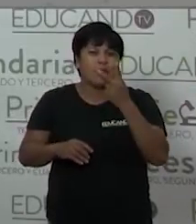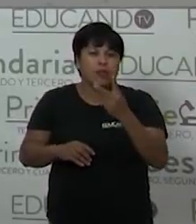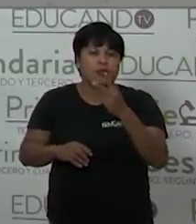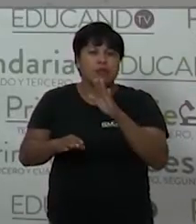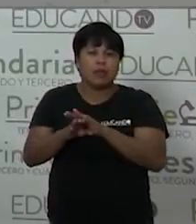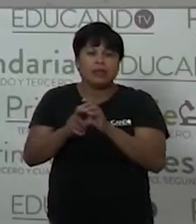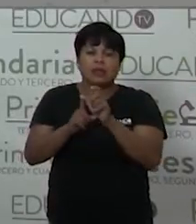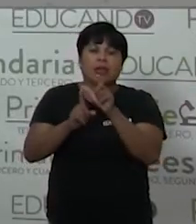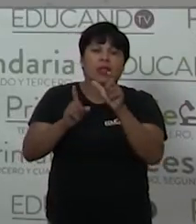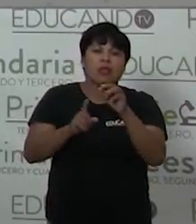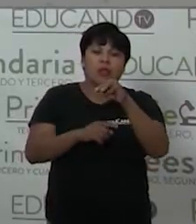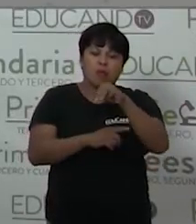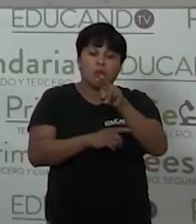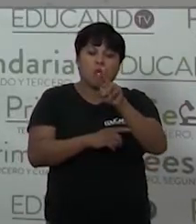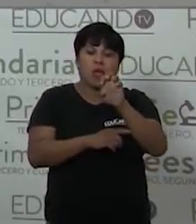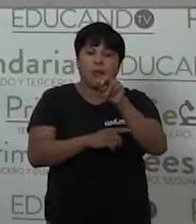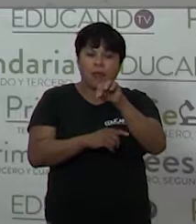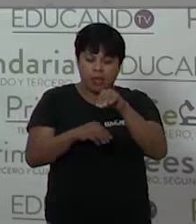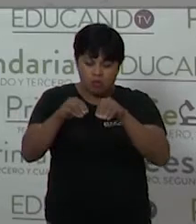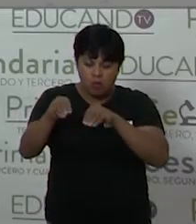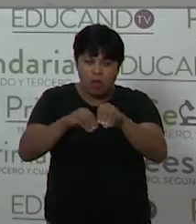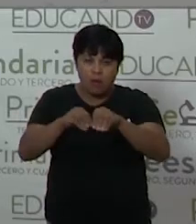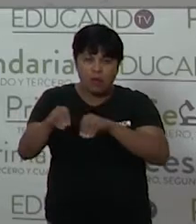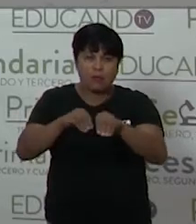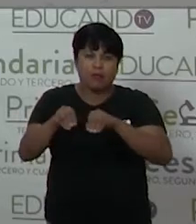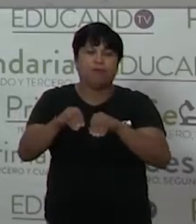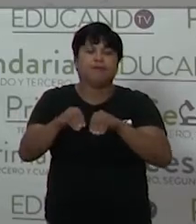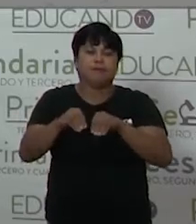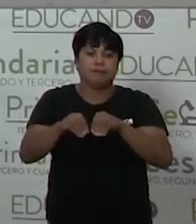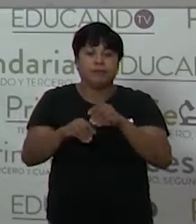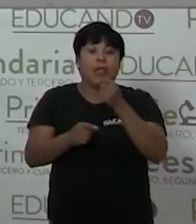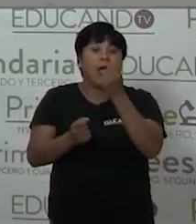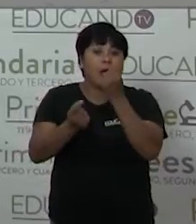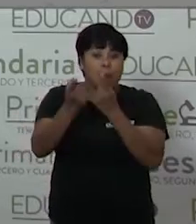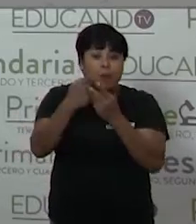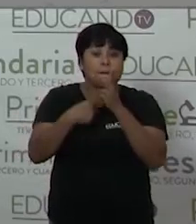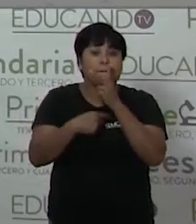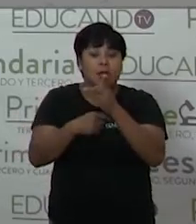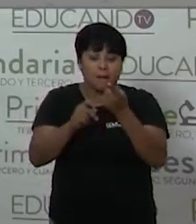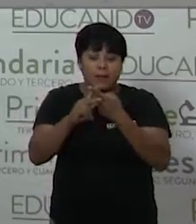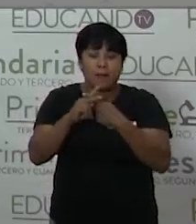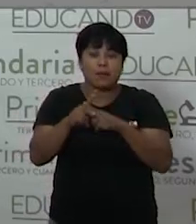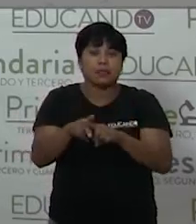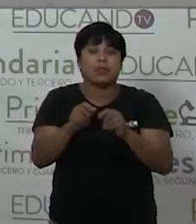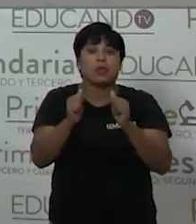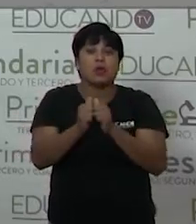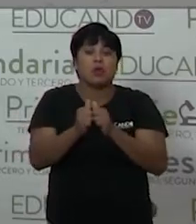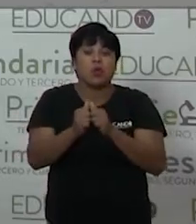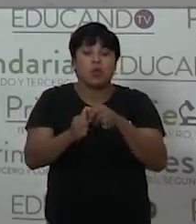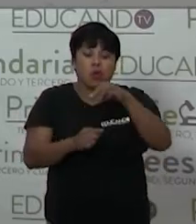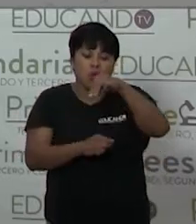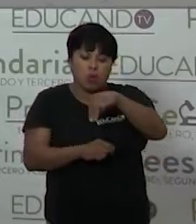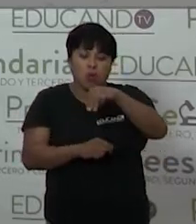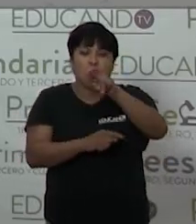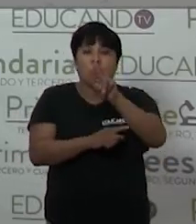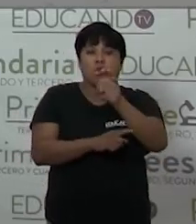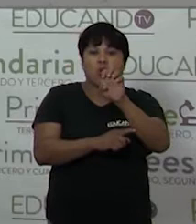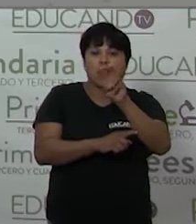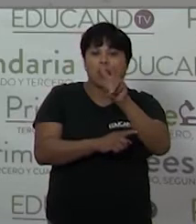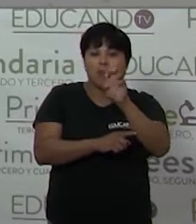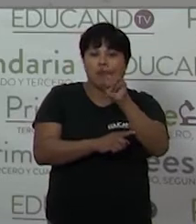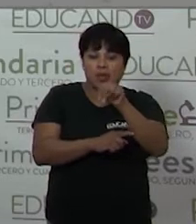palabra más grande que es 9 alguna palabra empieza como nueve